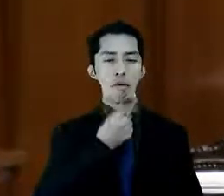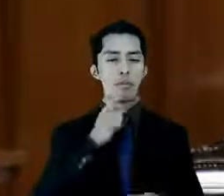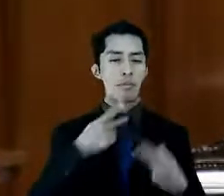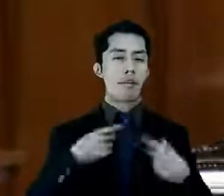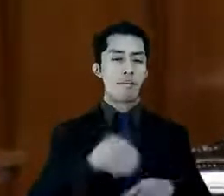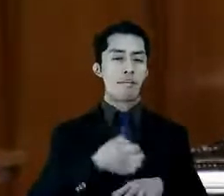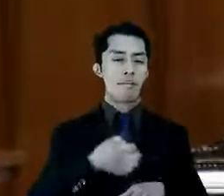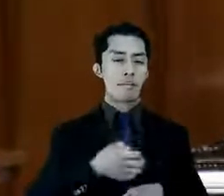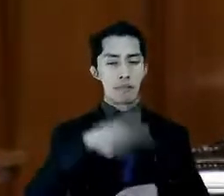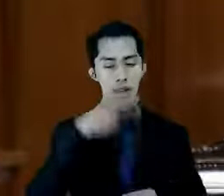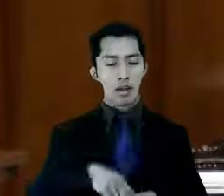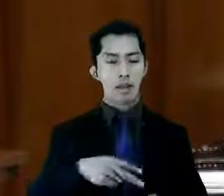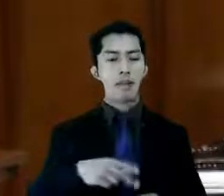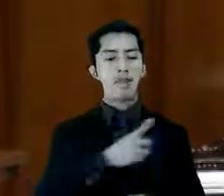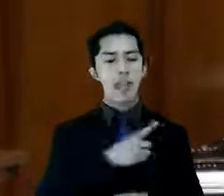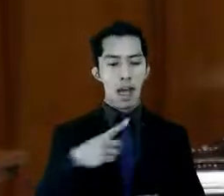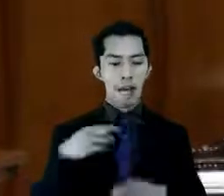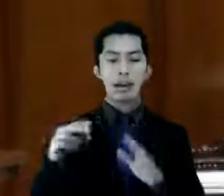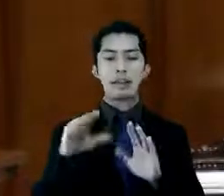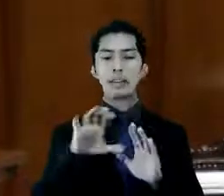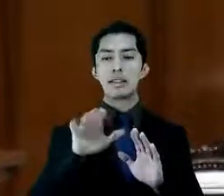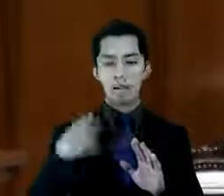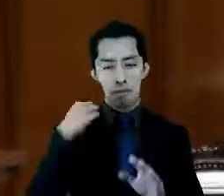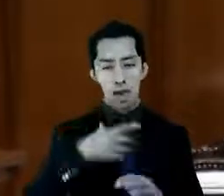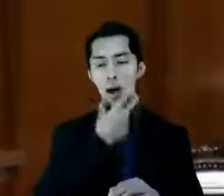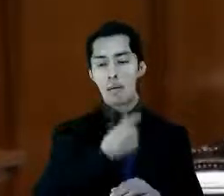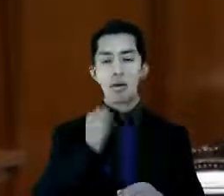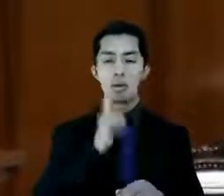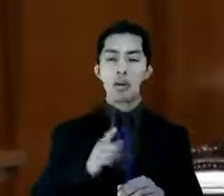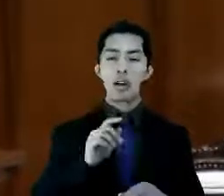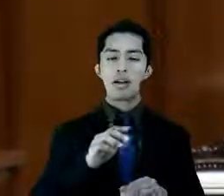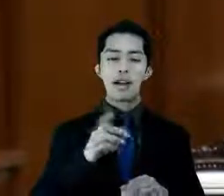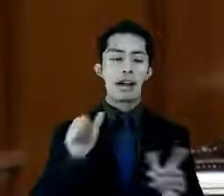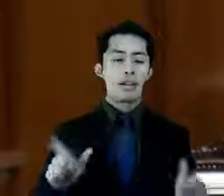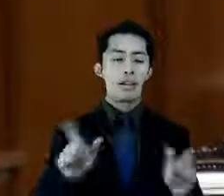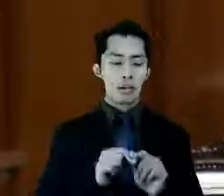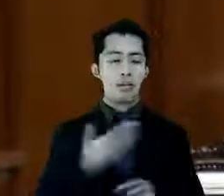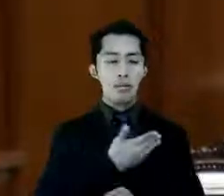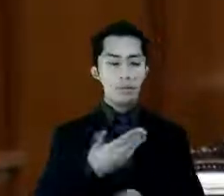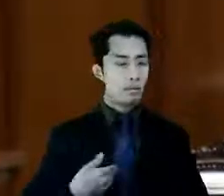adecuado y evolutivo marco civil para las y los mexiquenses es cuanto, presidente diputado.